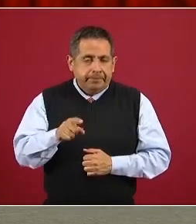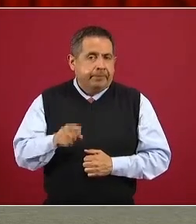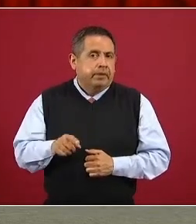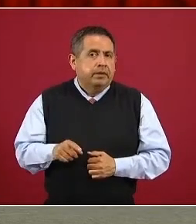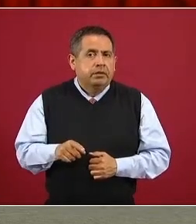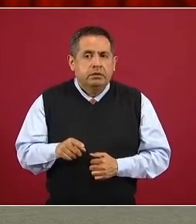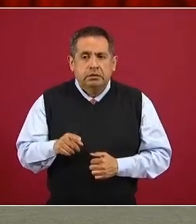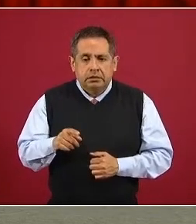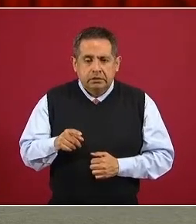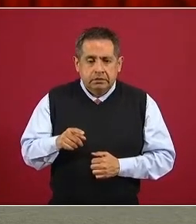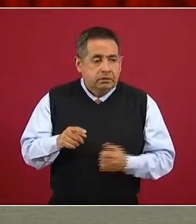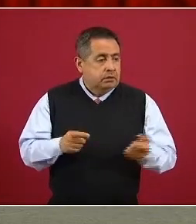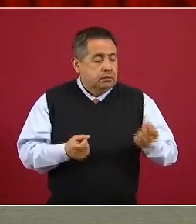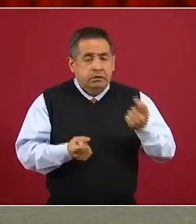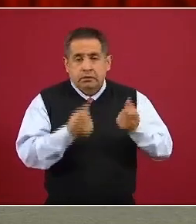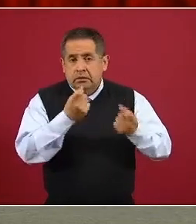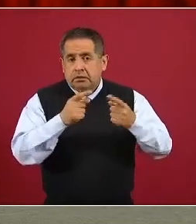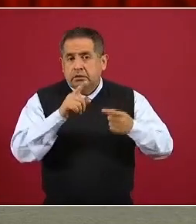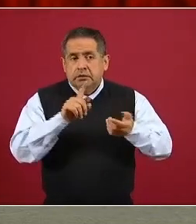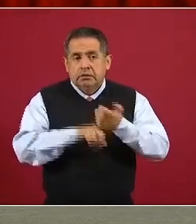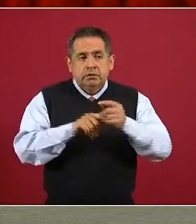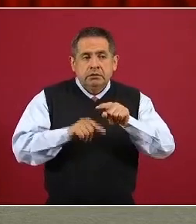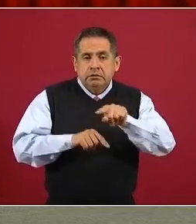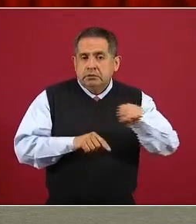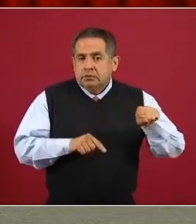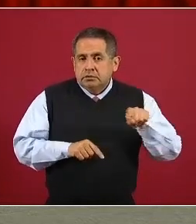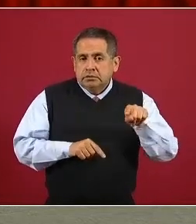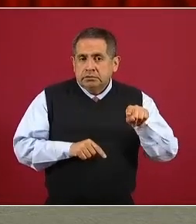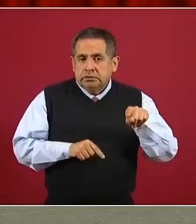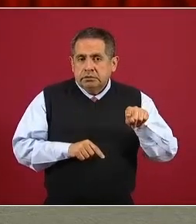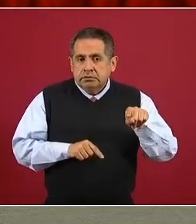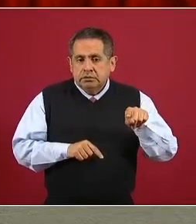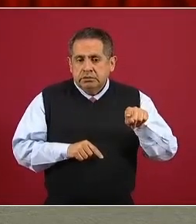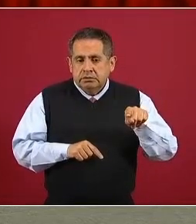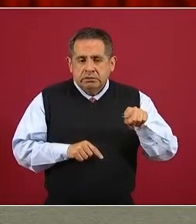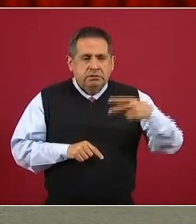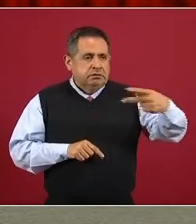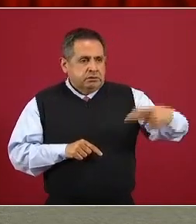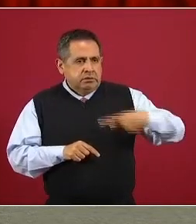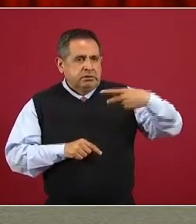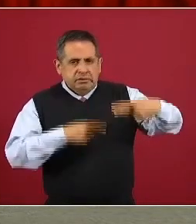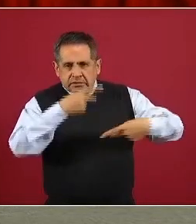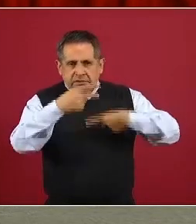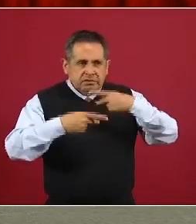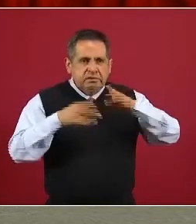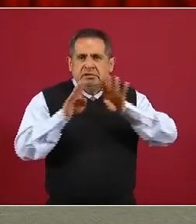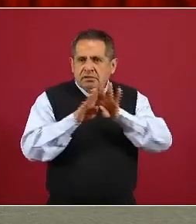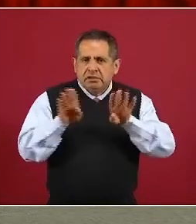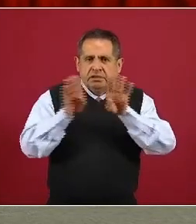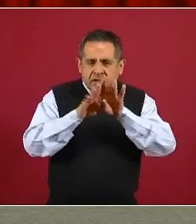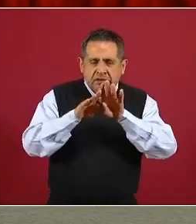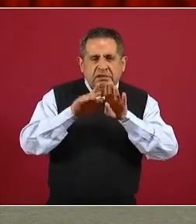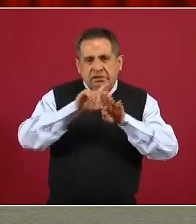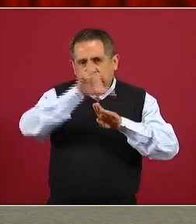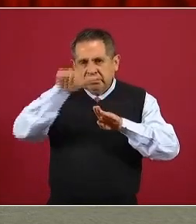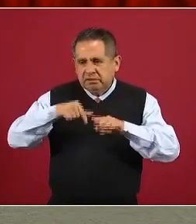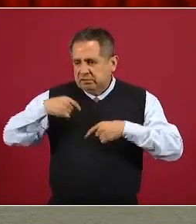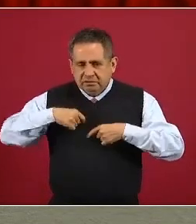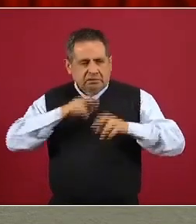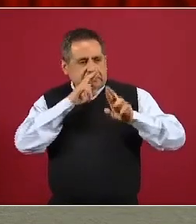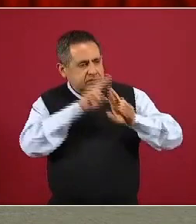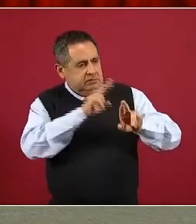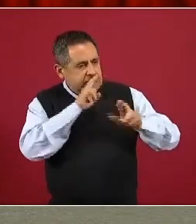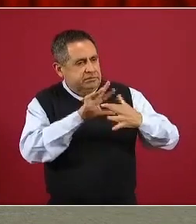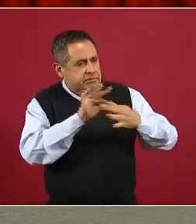estamos recibiendo algunas preguntas que iremos incorporando a